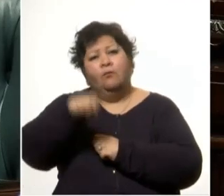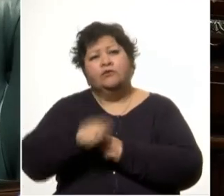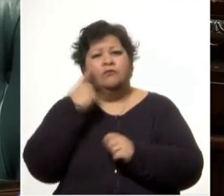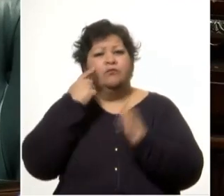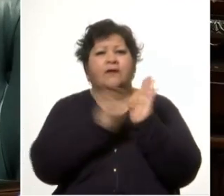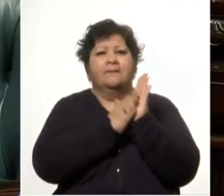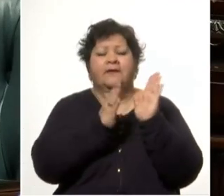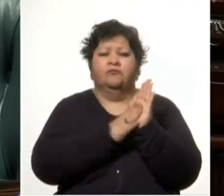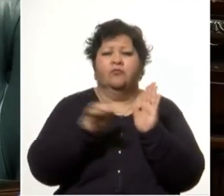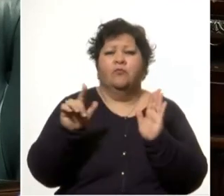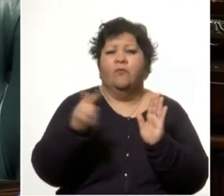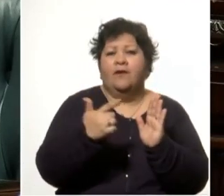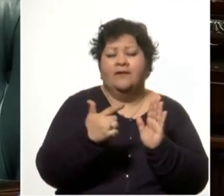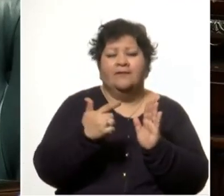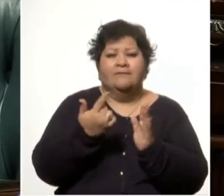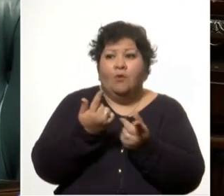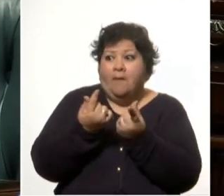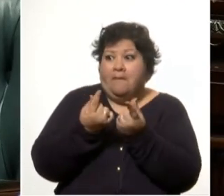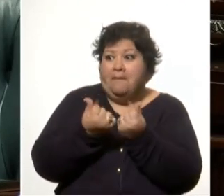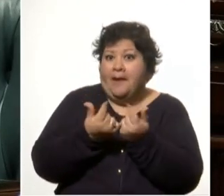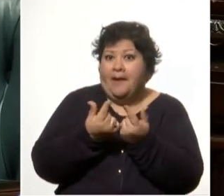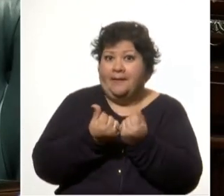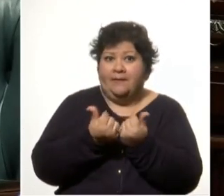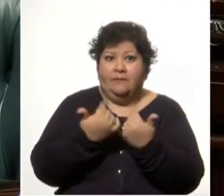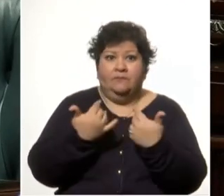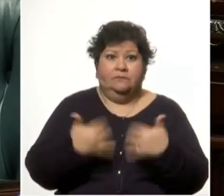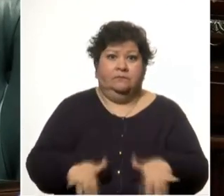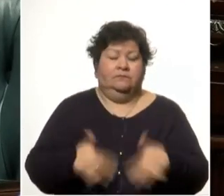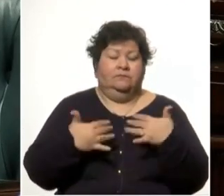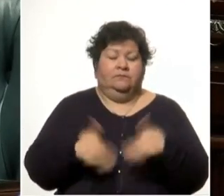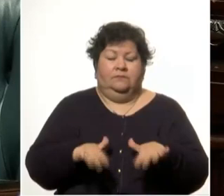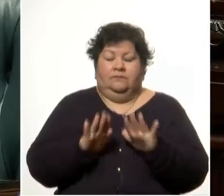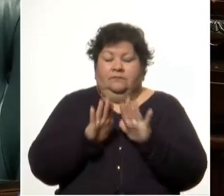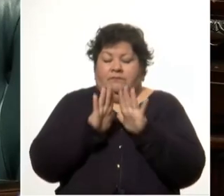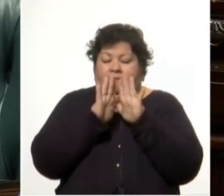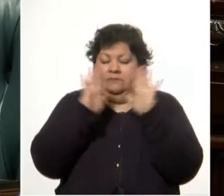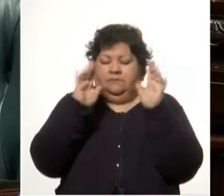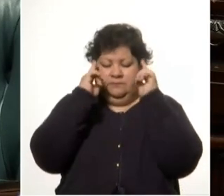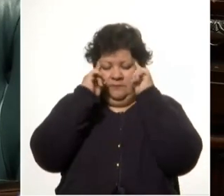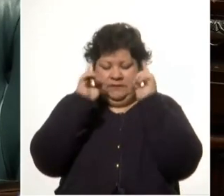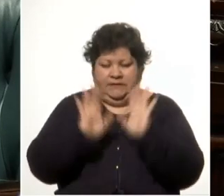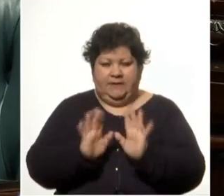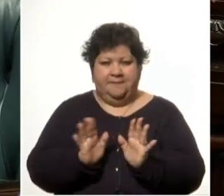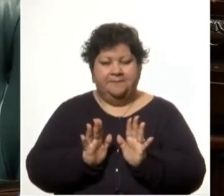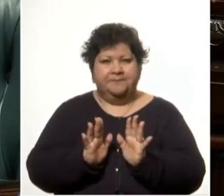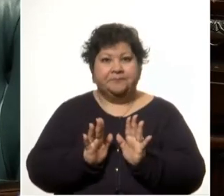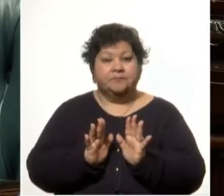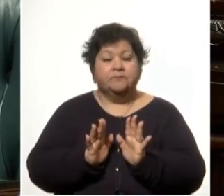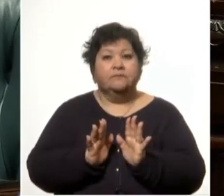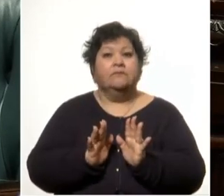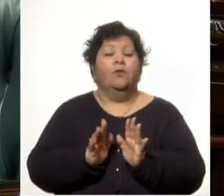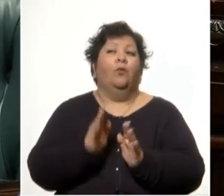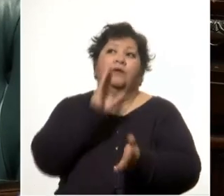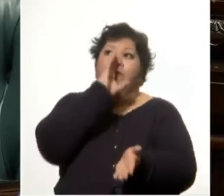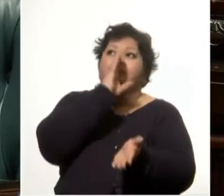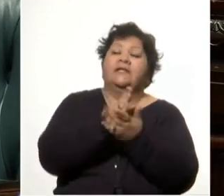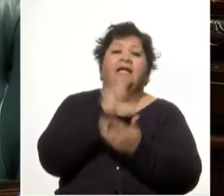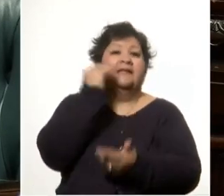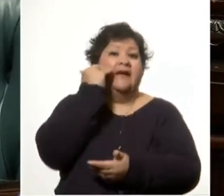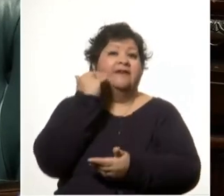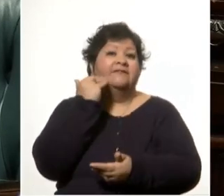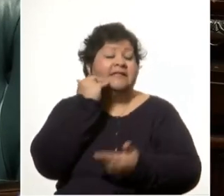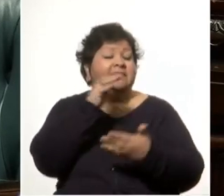fundamentos y por cifras absolutamente descabelladas. Y cuando a finales de abril tomamos conocimiento